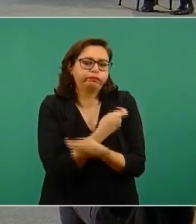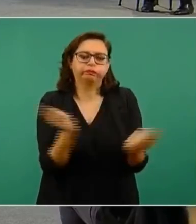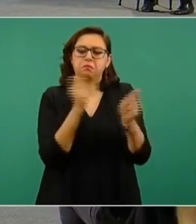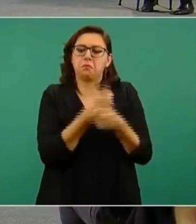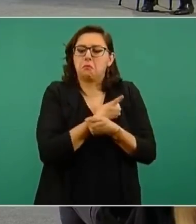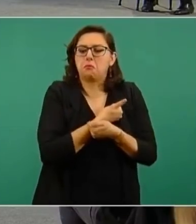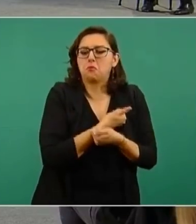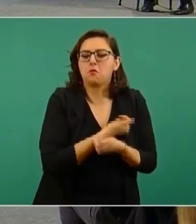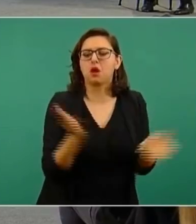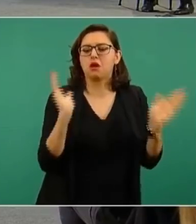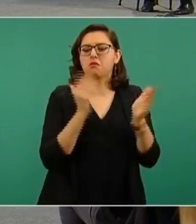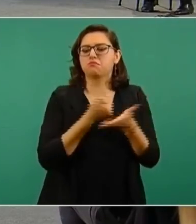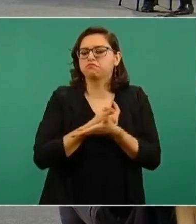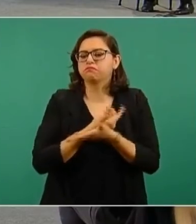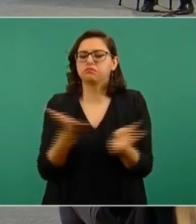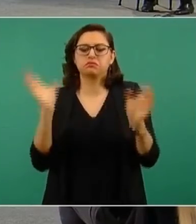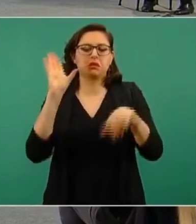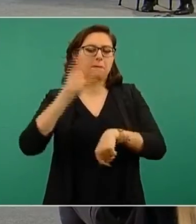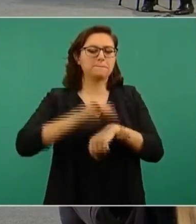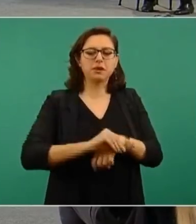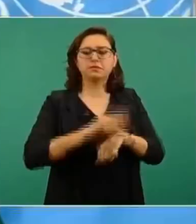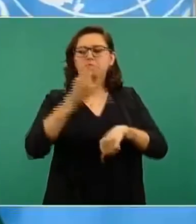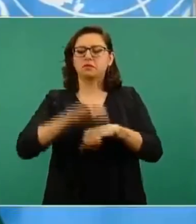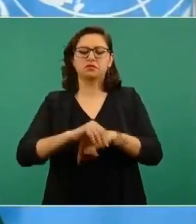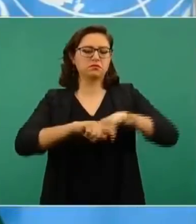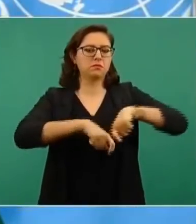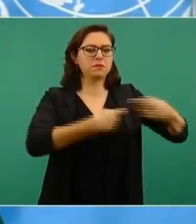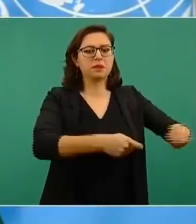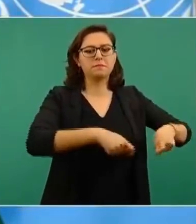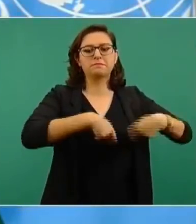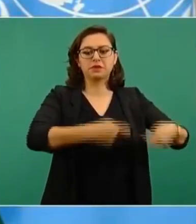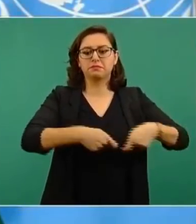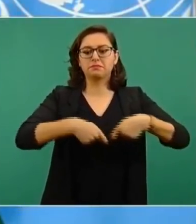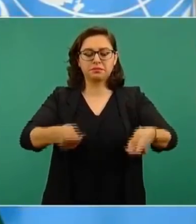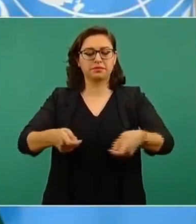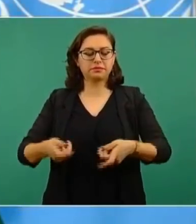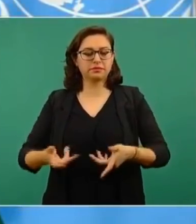tiraron como confeti las concesiones mineras.